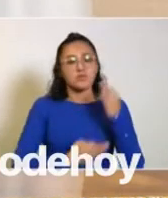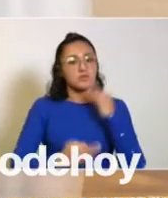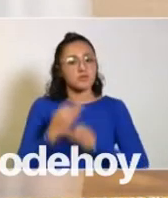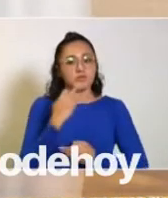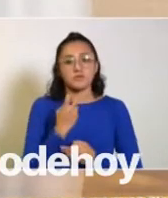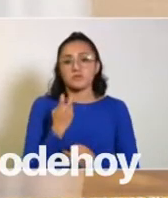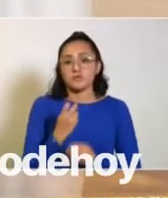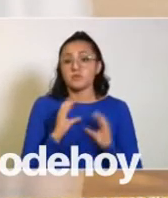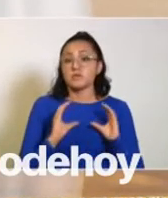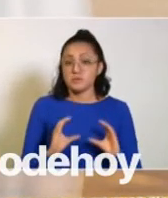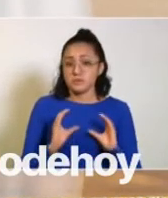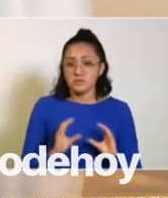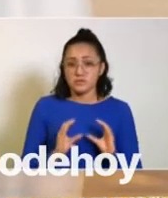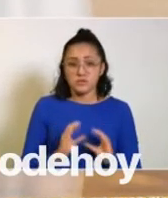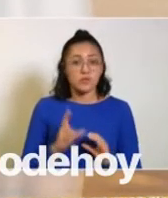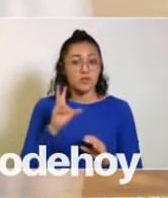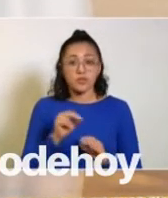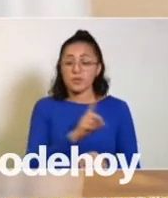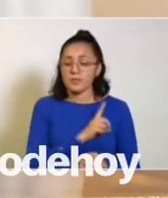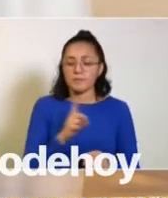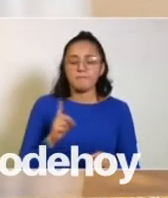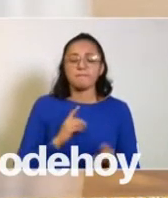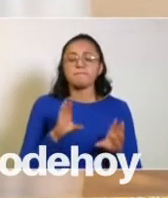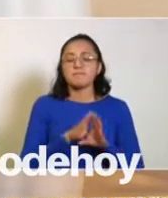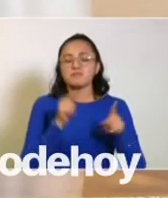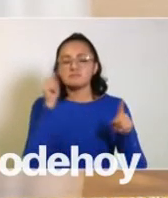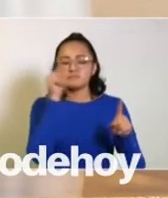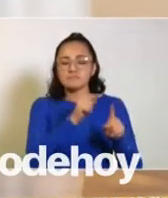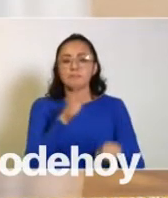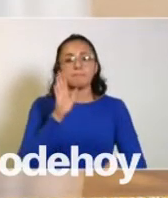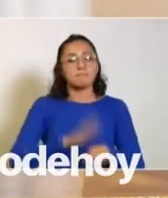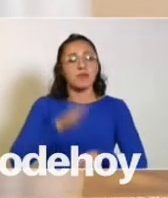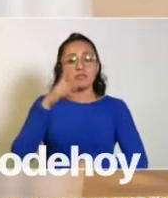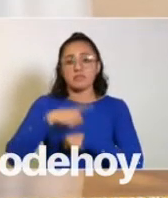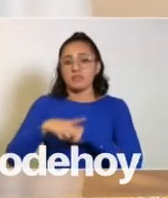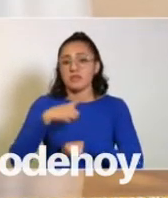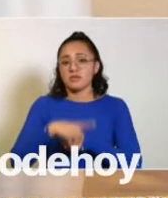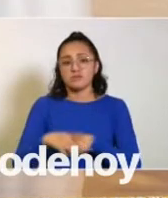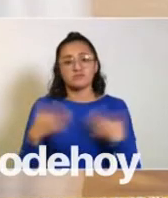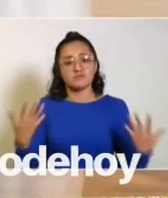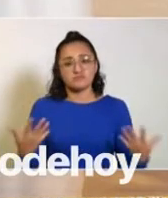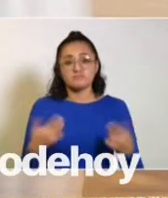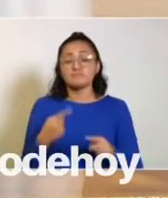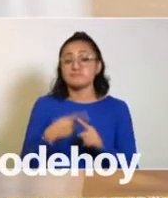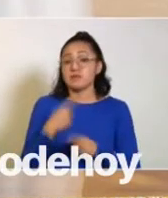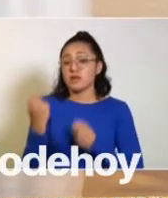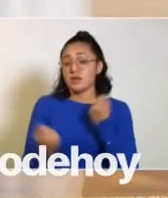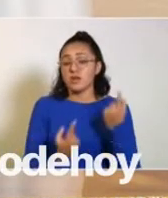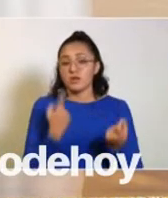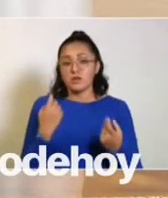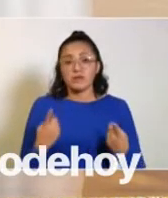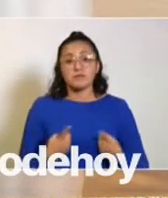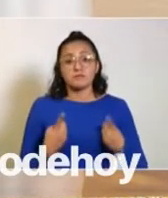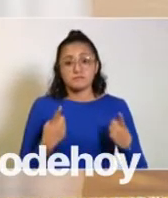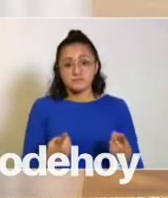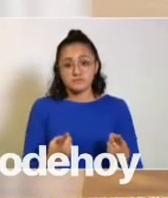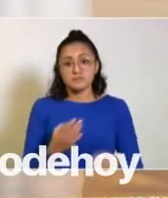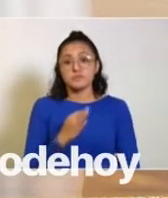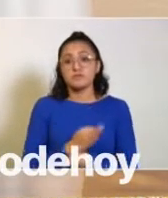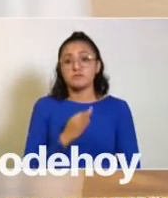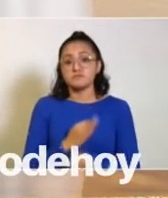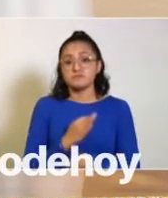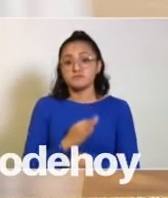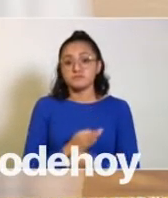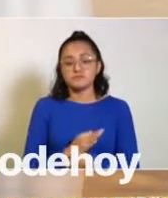sociedad de que no sea objeto de más daño por parte de quienes ven en este